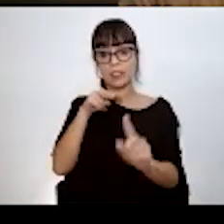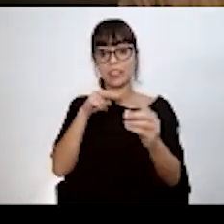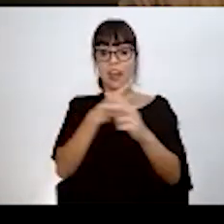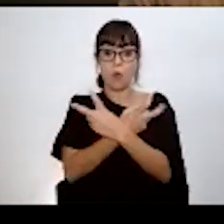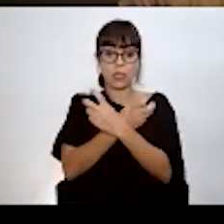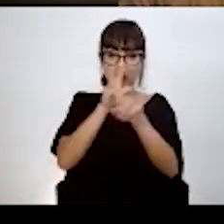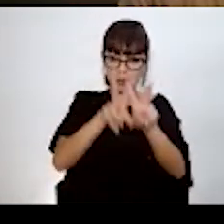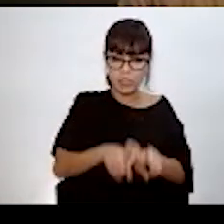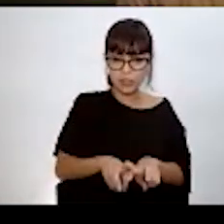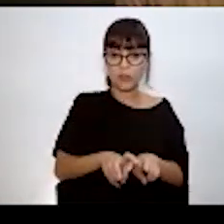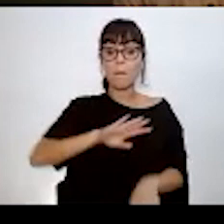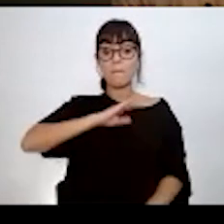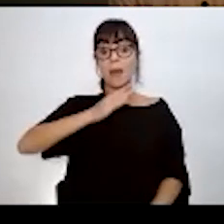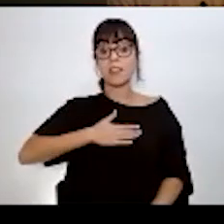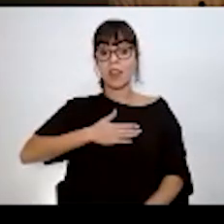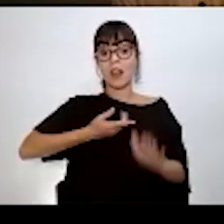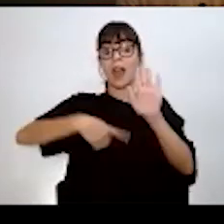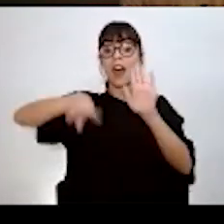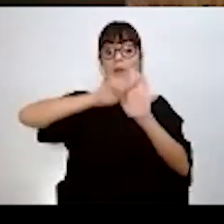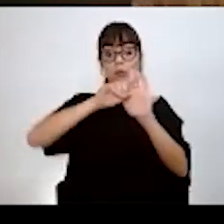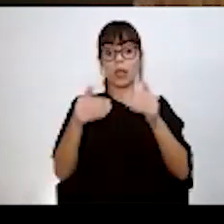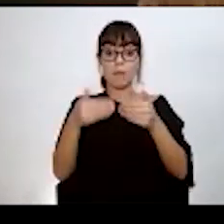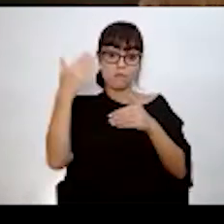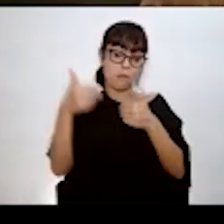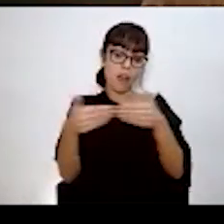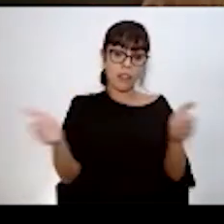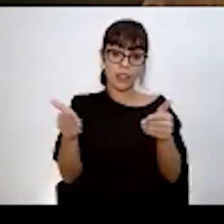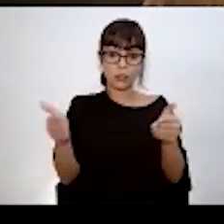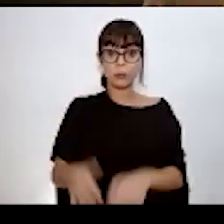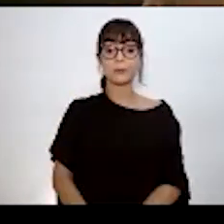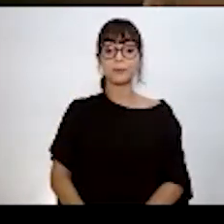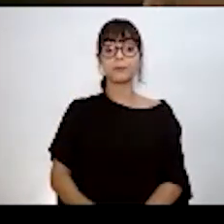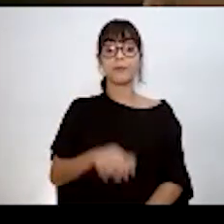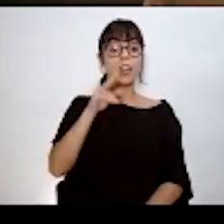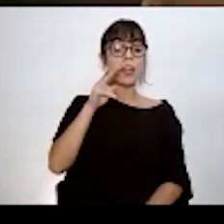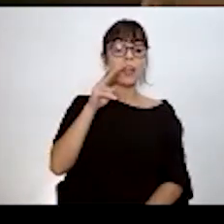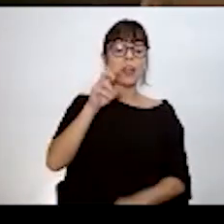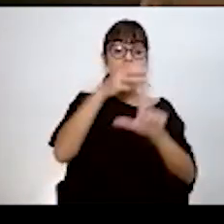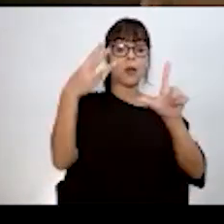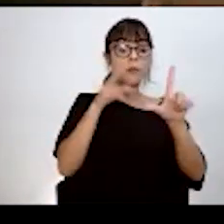¿vale?, online, a través de nuestra página web del Museo Canario. Inés, muchísimas gracias también